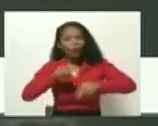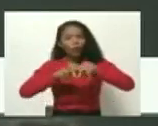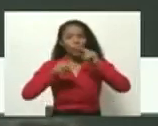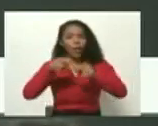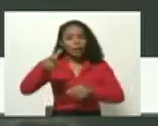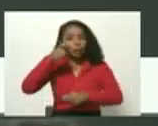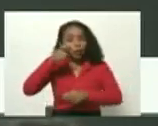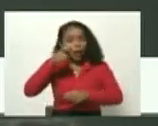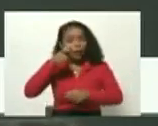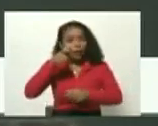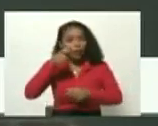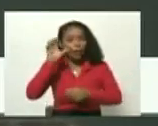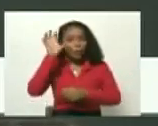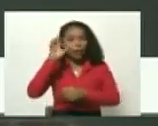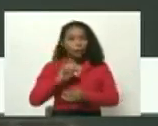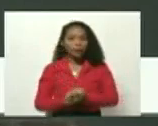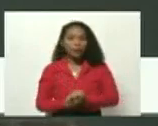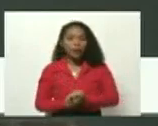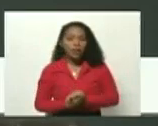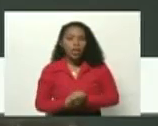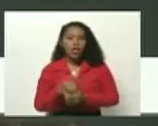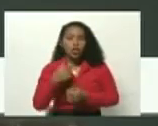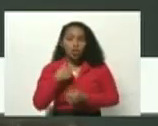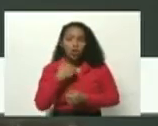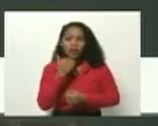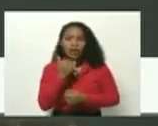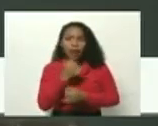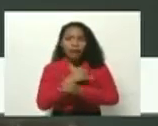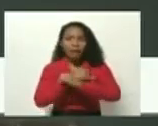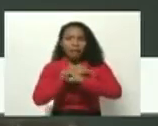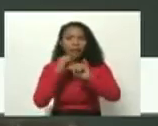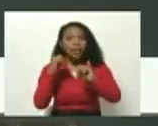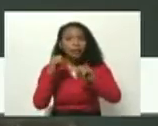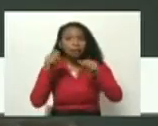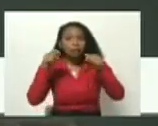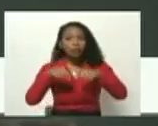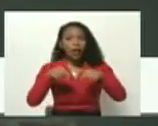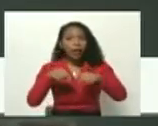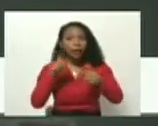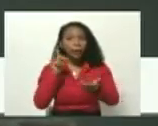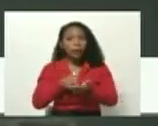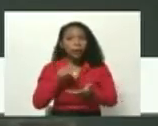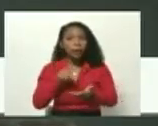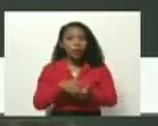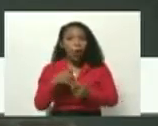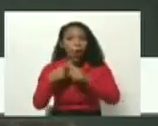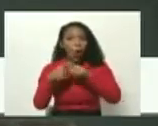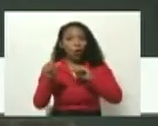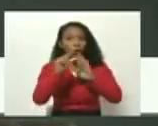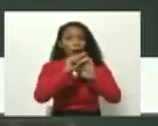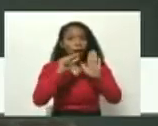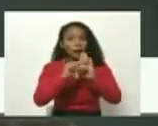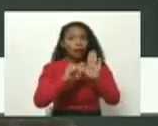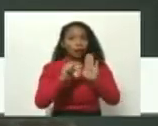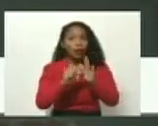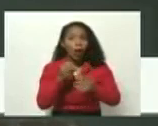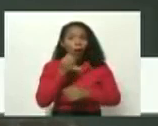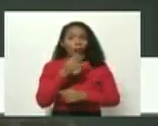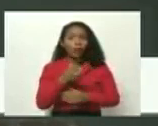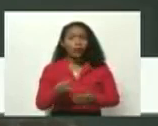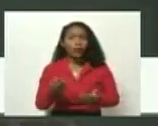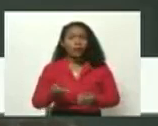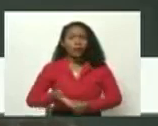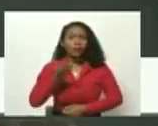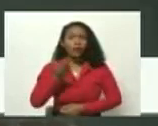nación. Y bueno, voy a terminar ya esta intervención, hay otros artículos. Ah, bueno, es muy importante,